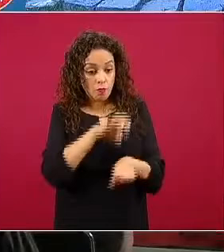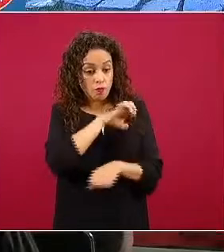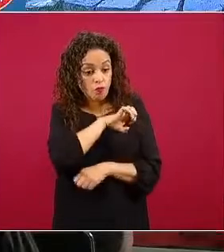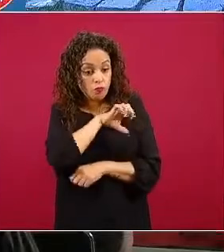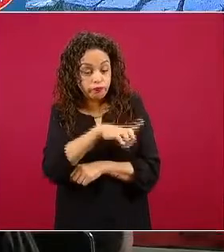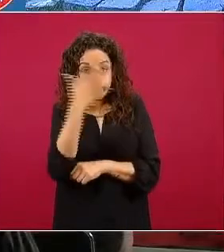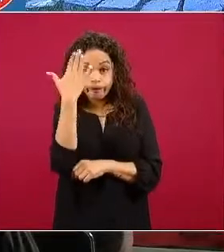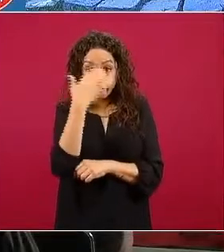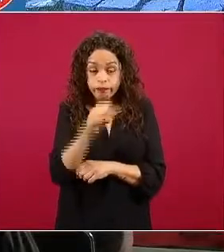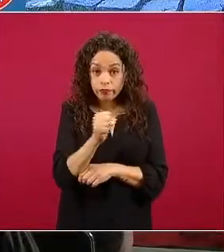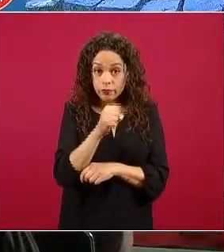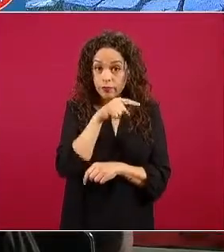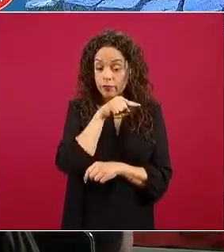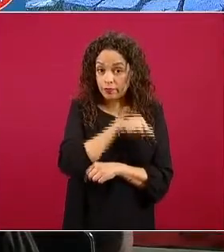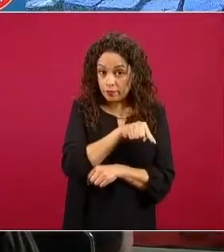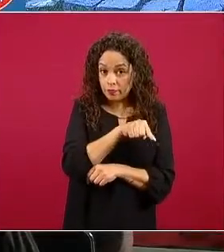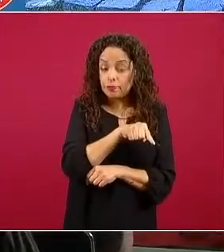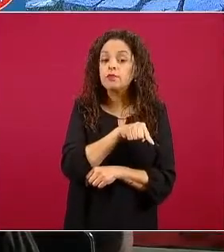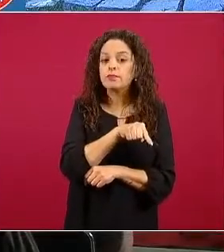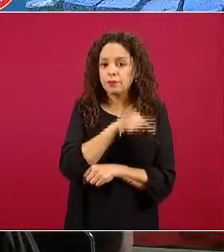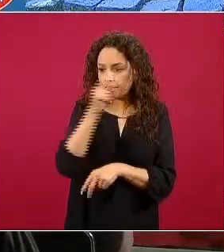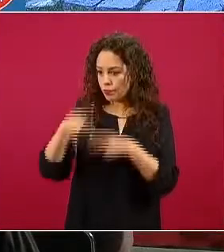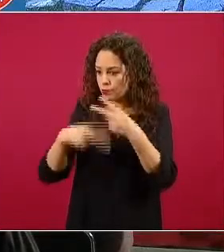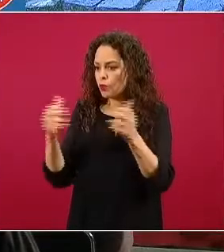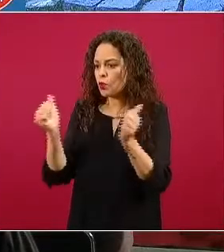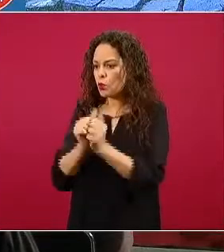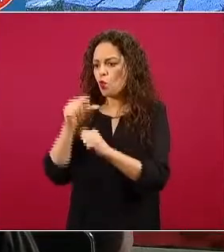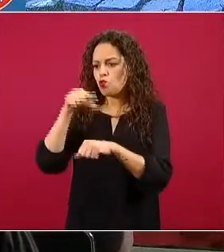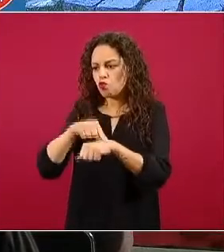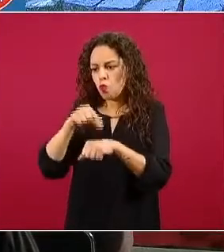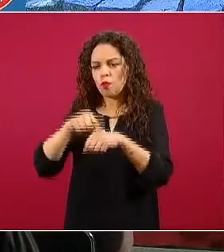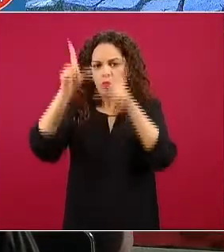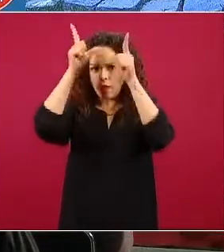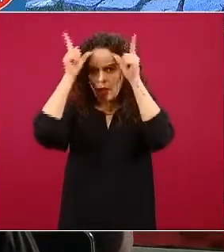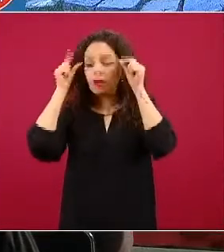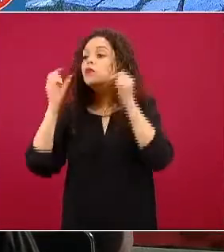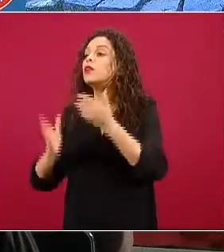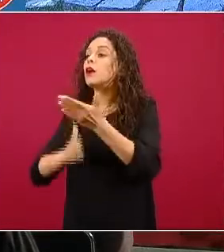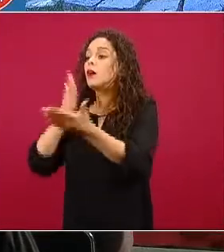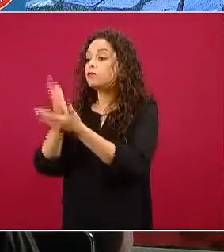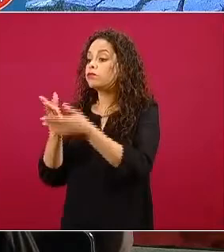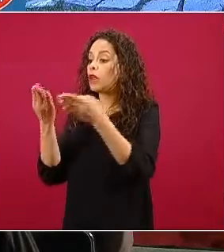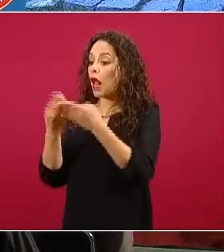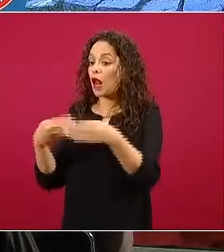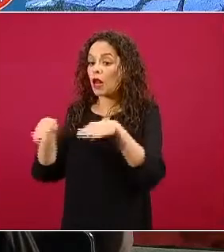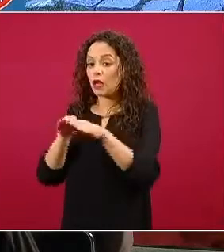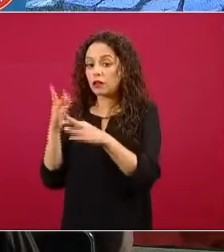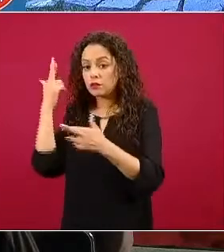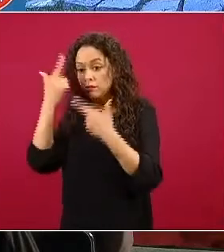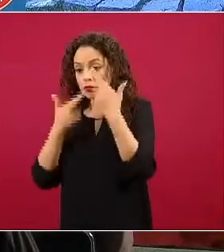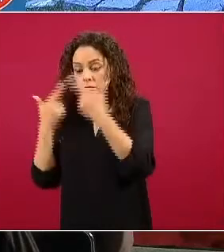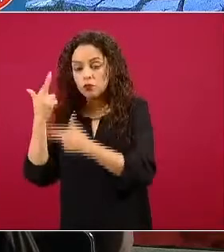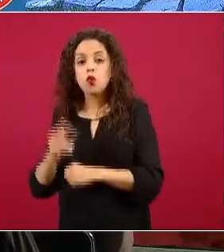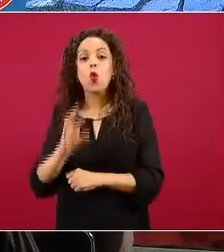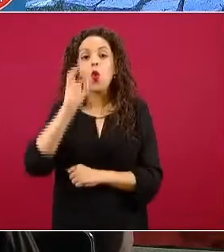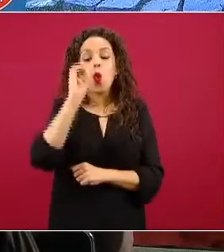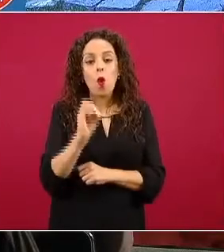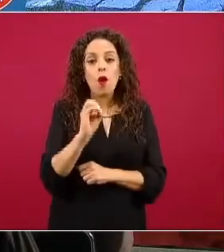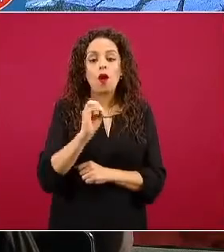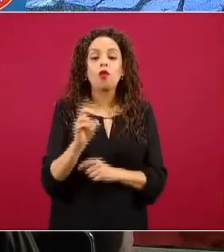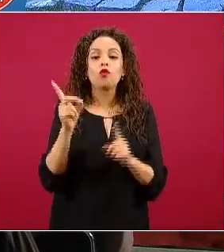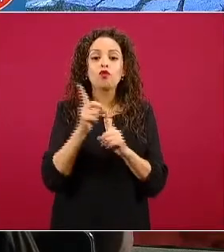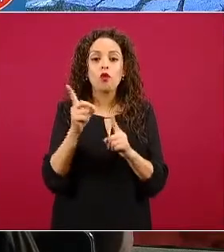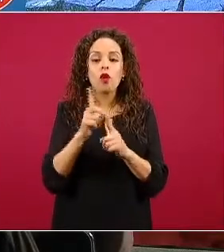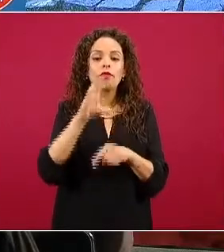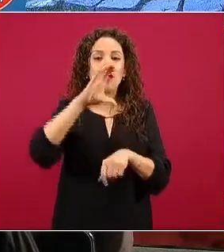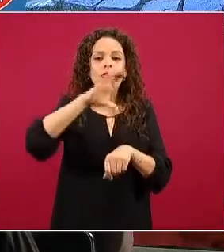que lleva personal médico y de enfermería a la casa, o el personal médico en el centro de salud